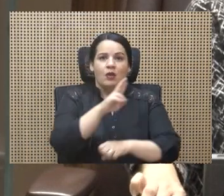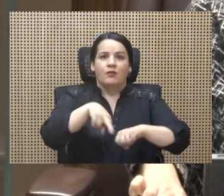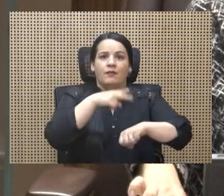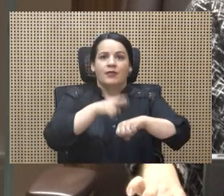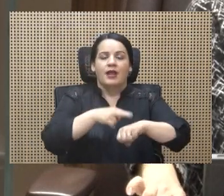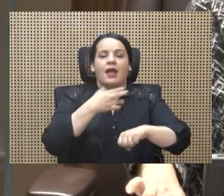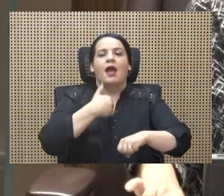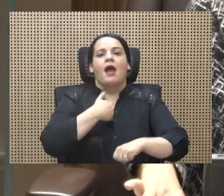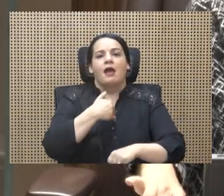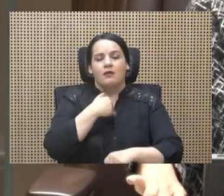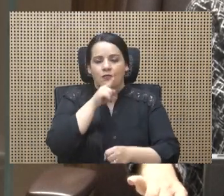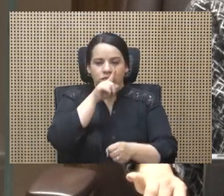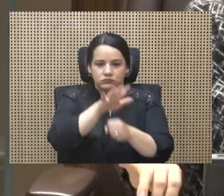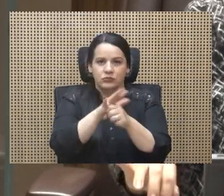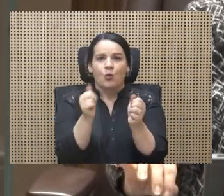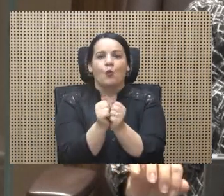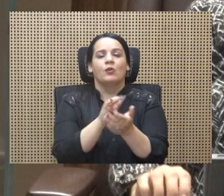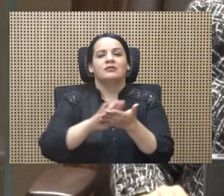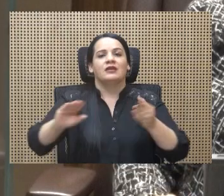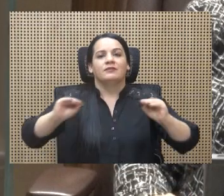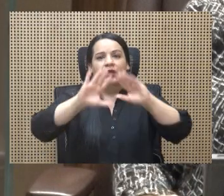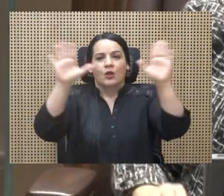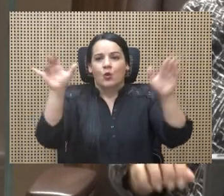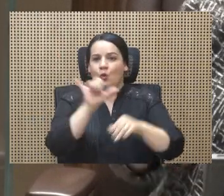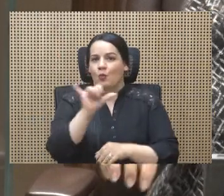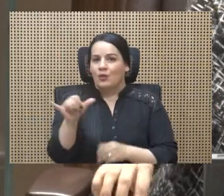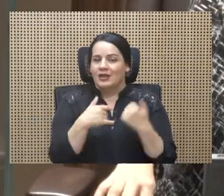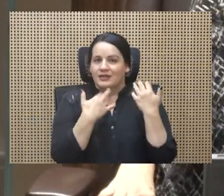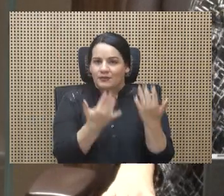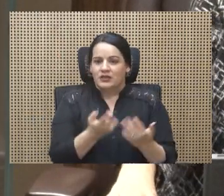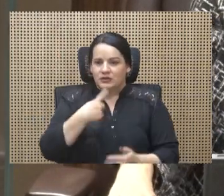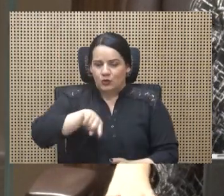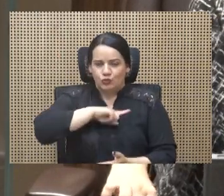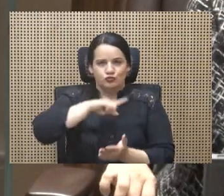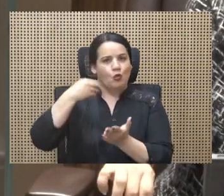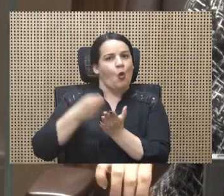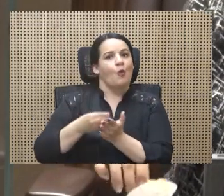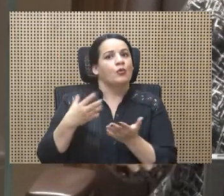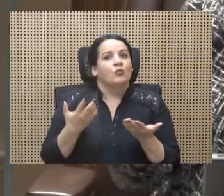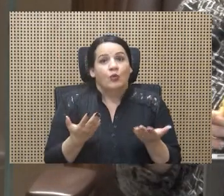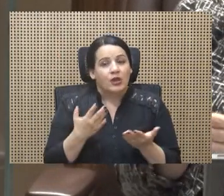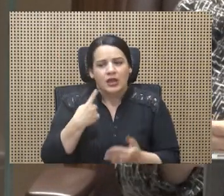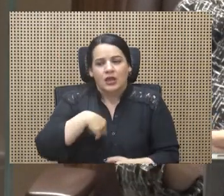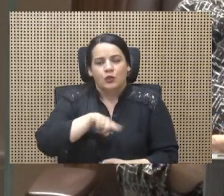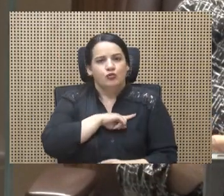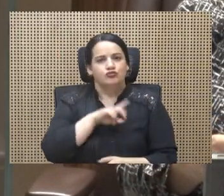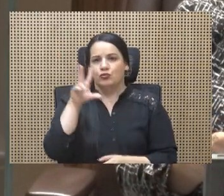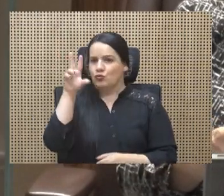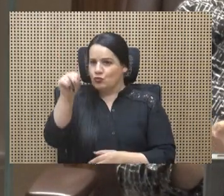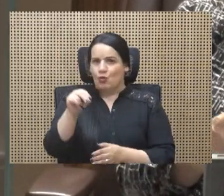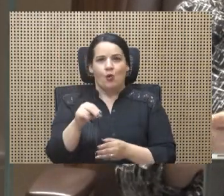compromiso con la transparencia como era de esperarse se nos cobró el que no el que nos